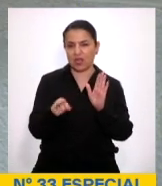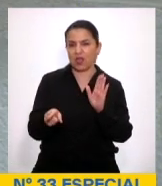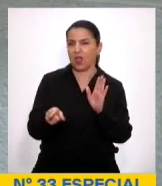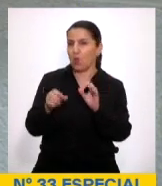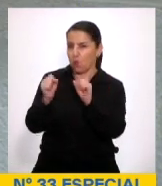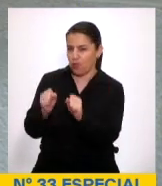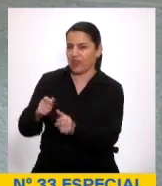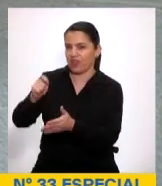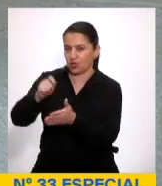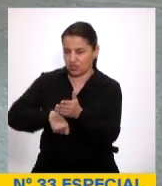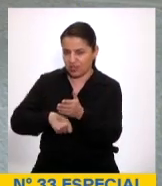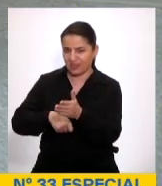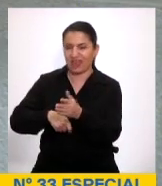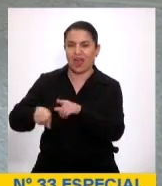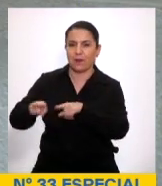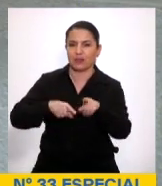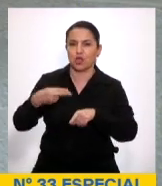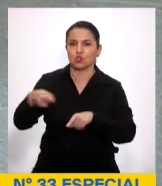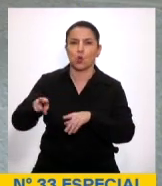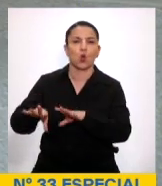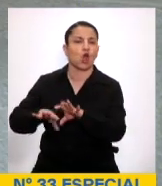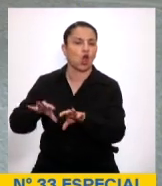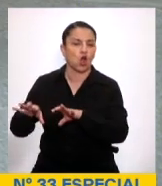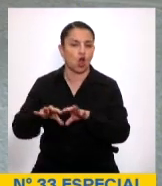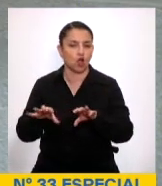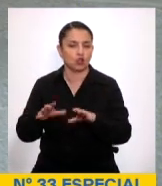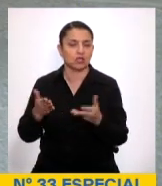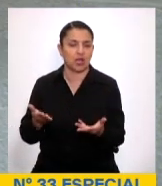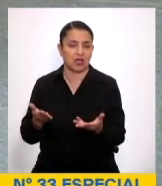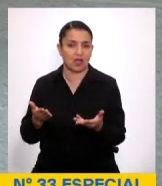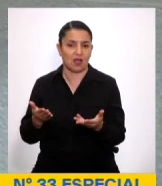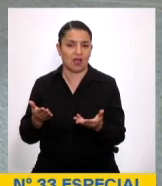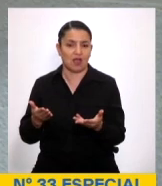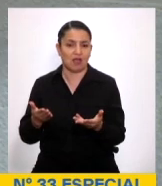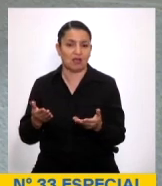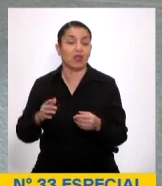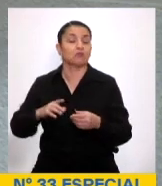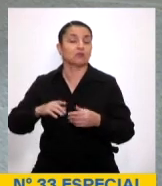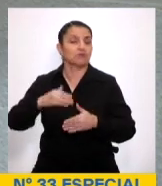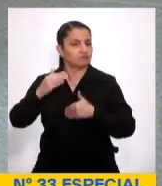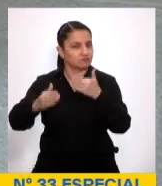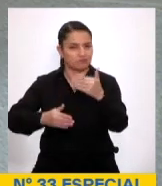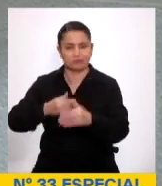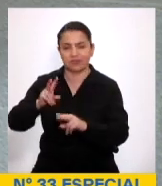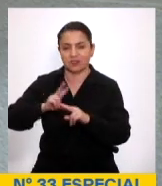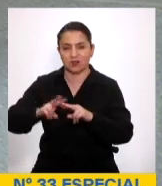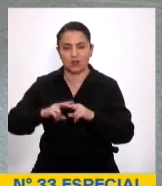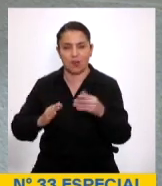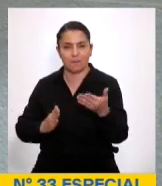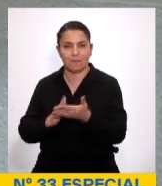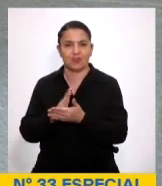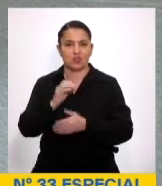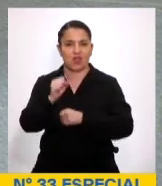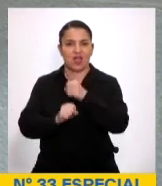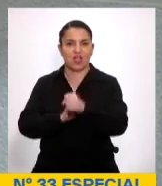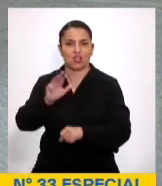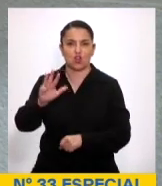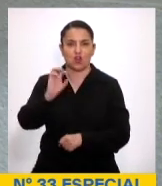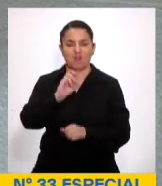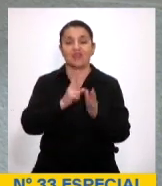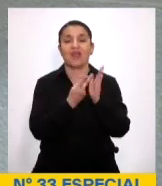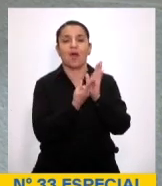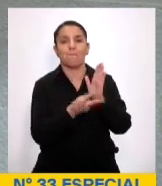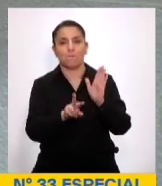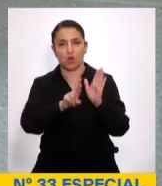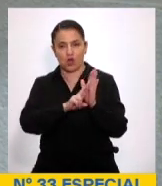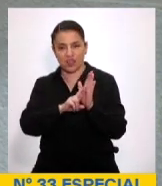y administrar sus bienes lo cual solamente vino a completamente remediarse al inicio de los años 90s con las modificaciones